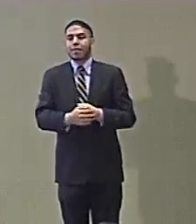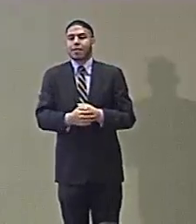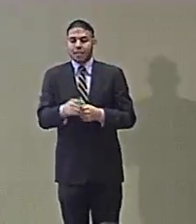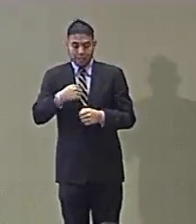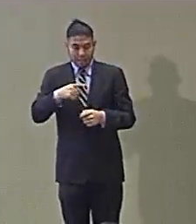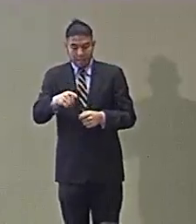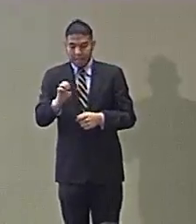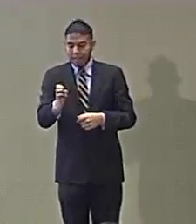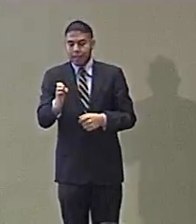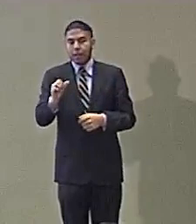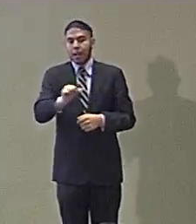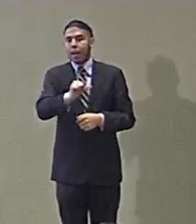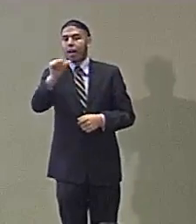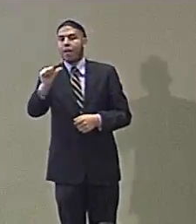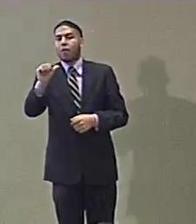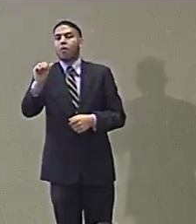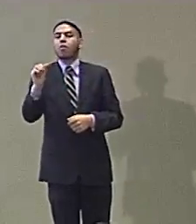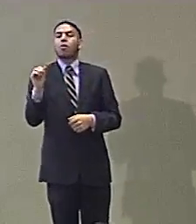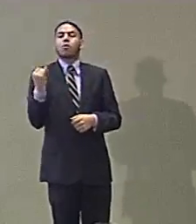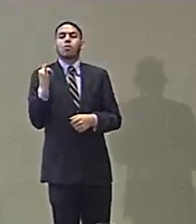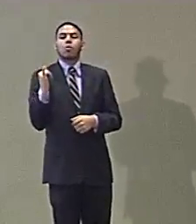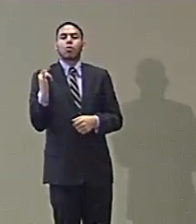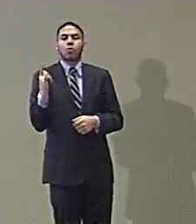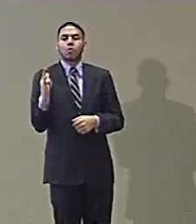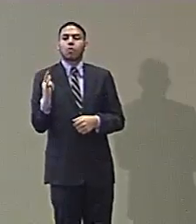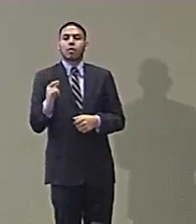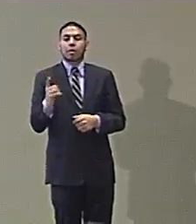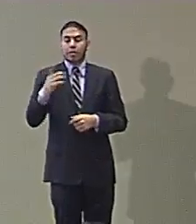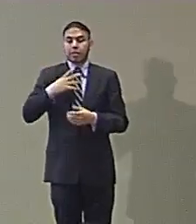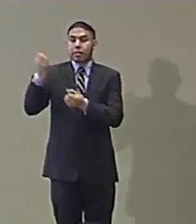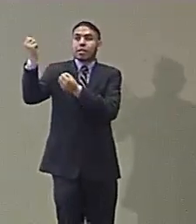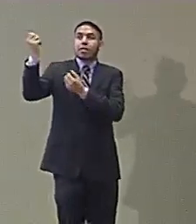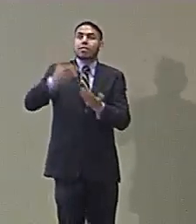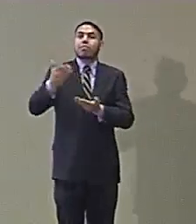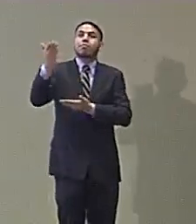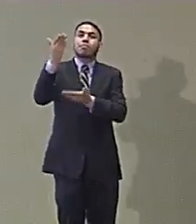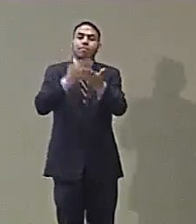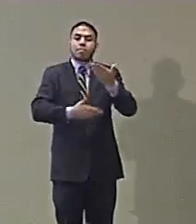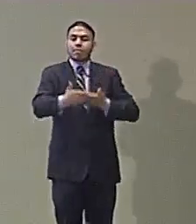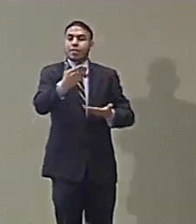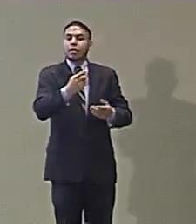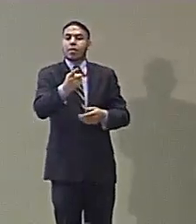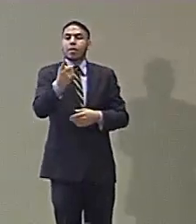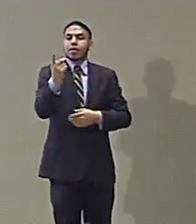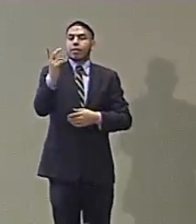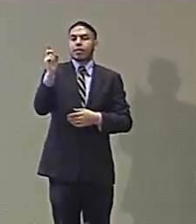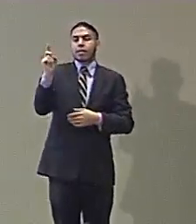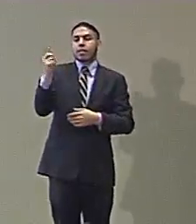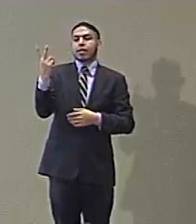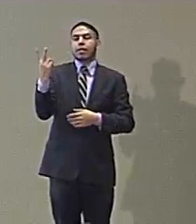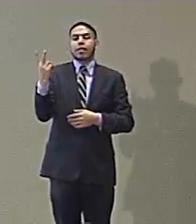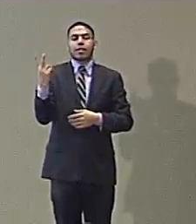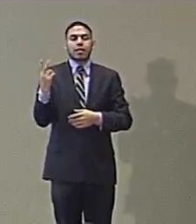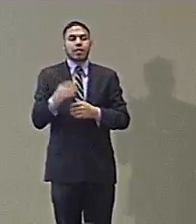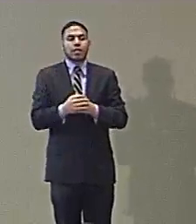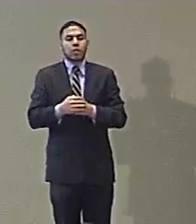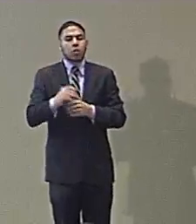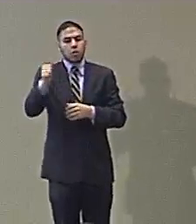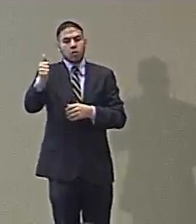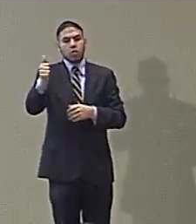que de enero a junio del 2017 llegaron 33.3 millones de pasajeros a los aeropuertos de mexico